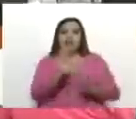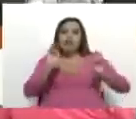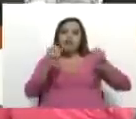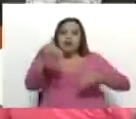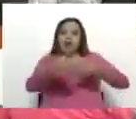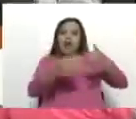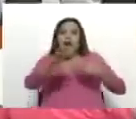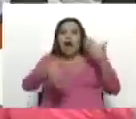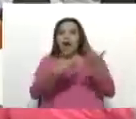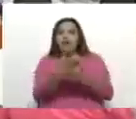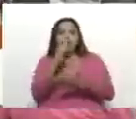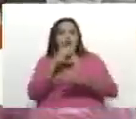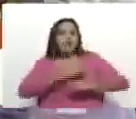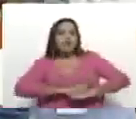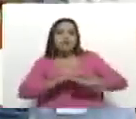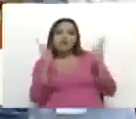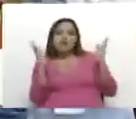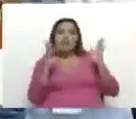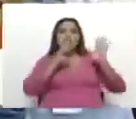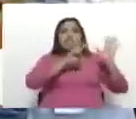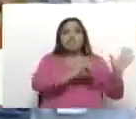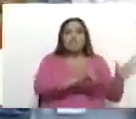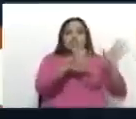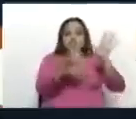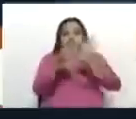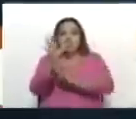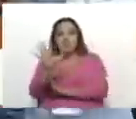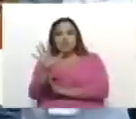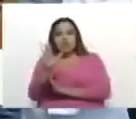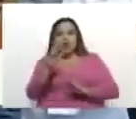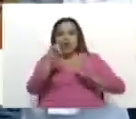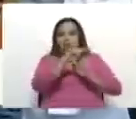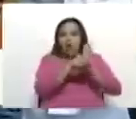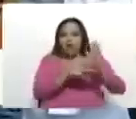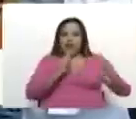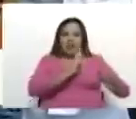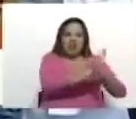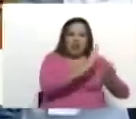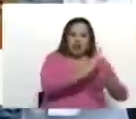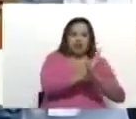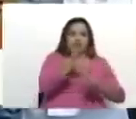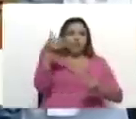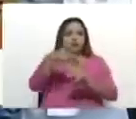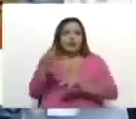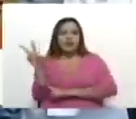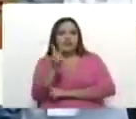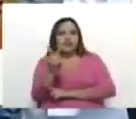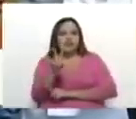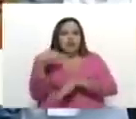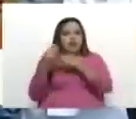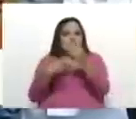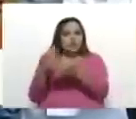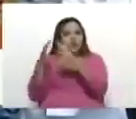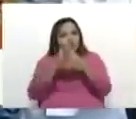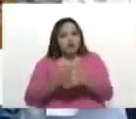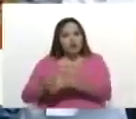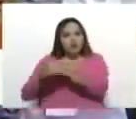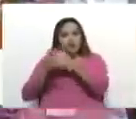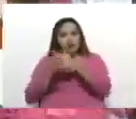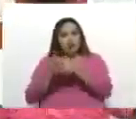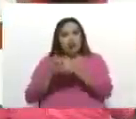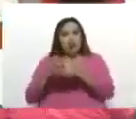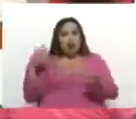hasta tanto no se levanten las 765 medidas coercitivas unilaterales que ha impuesto Estados Unidos